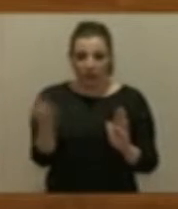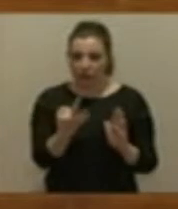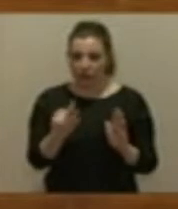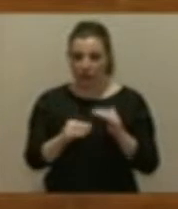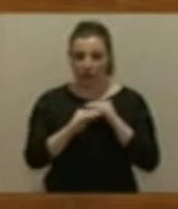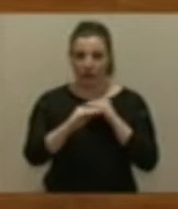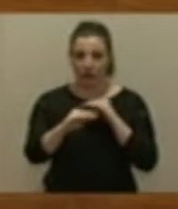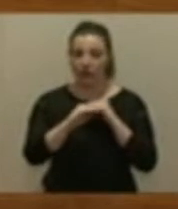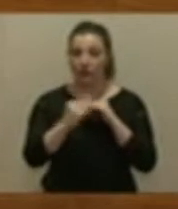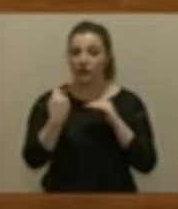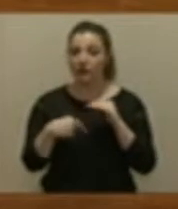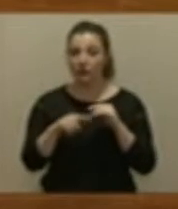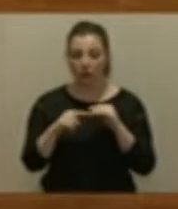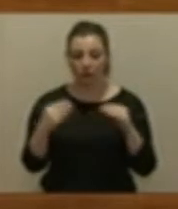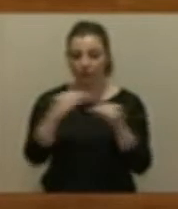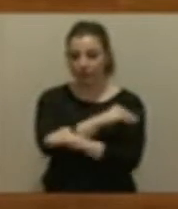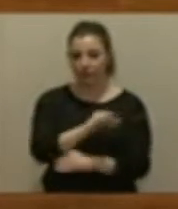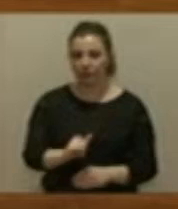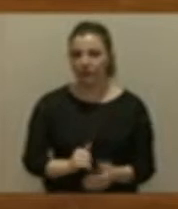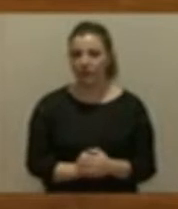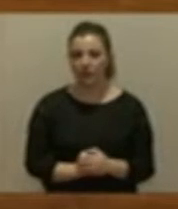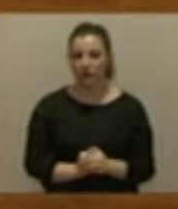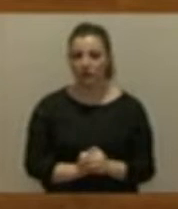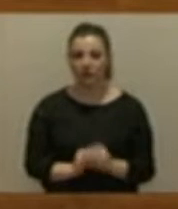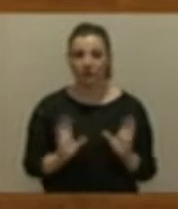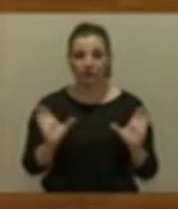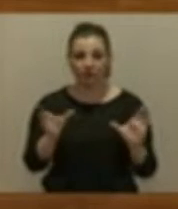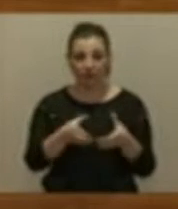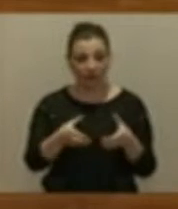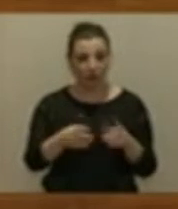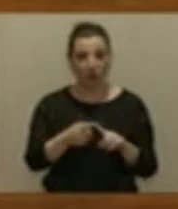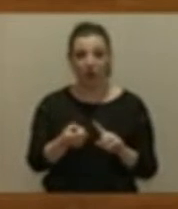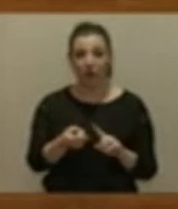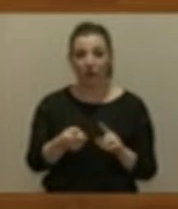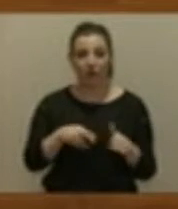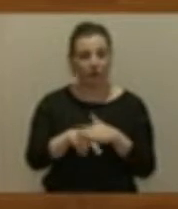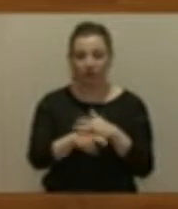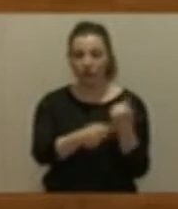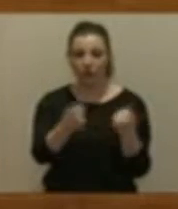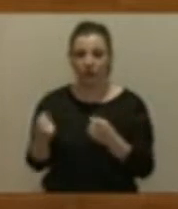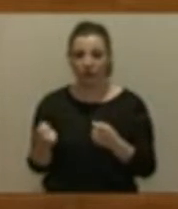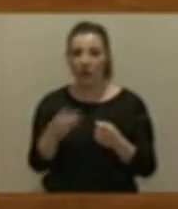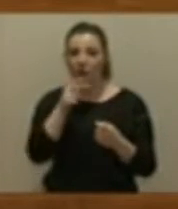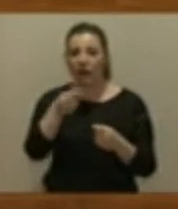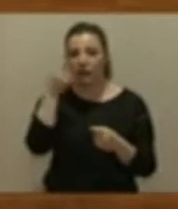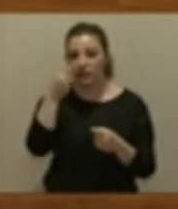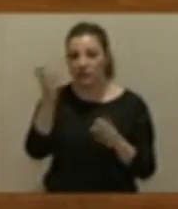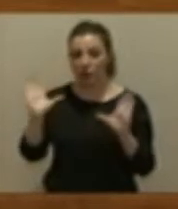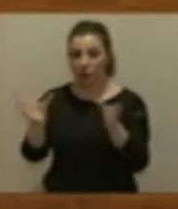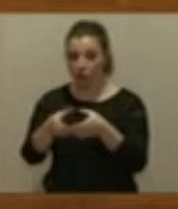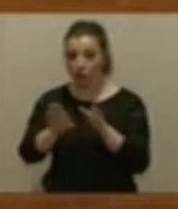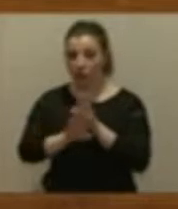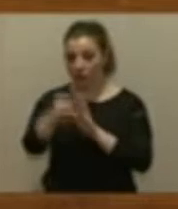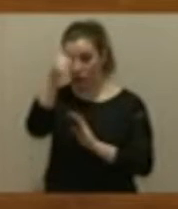equilibrar las fuerzas en este desigual choque, dotar al colectivo de mecanismos necesarios para confrontar los intereses del conjunto de